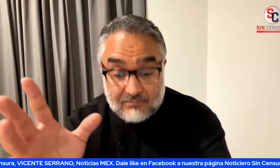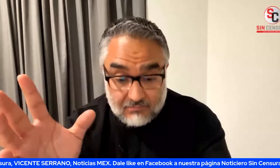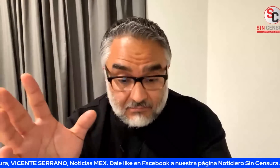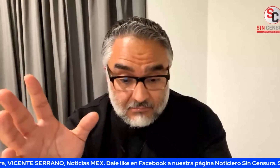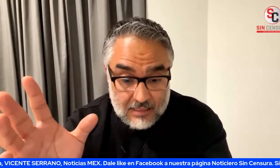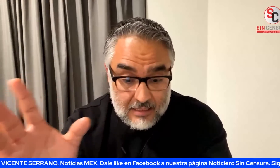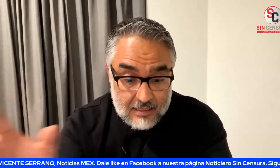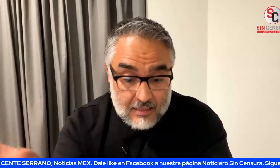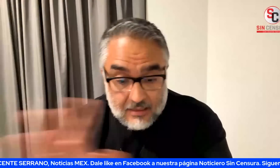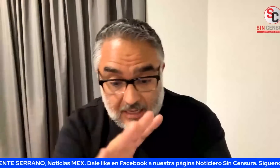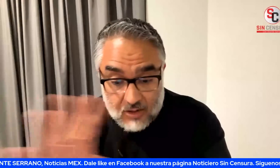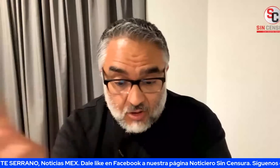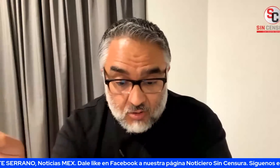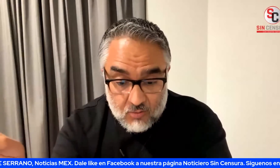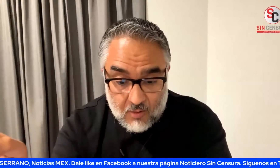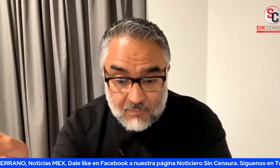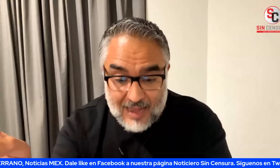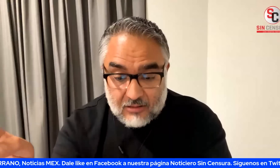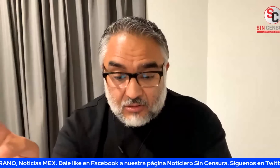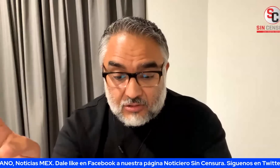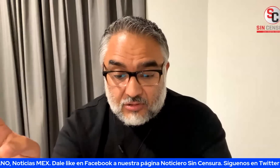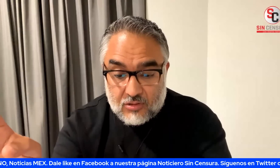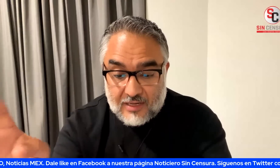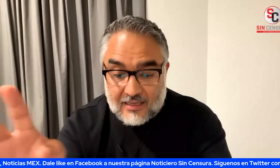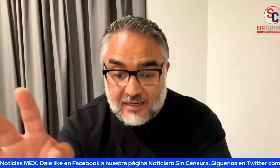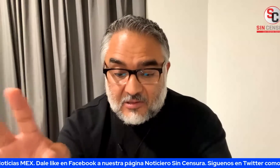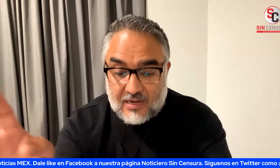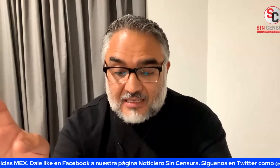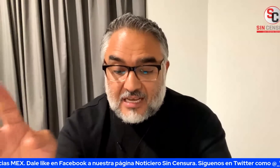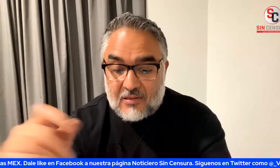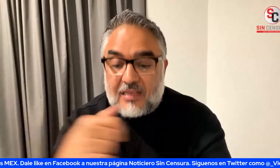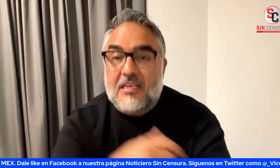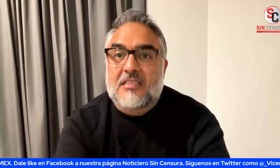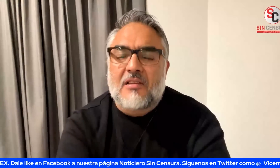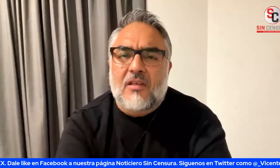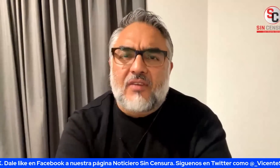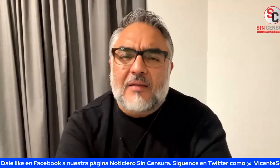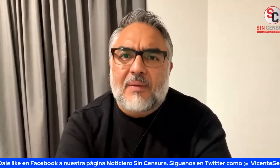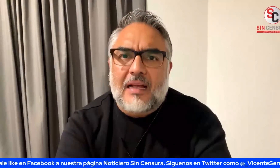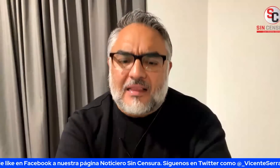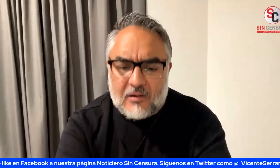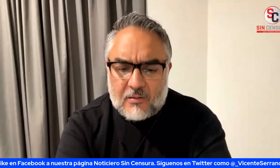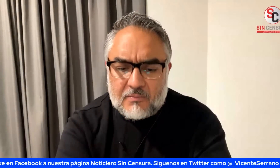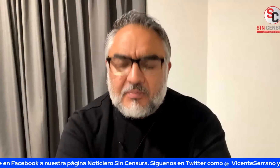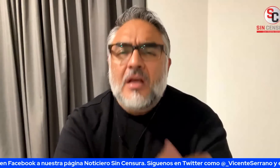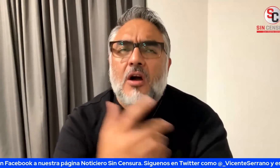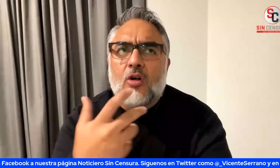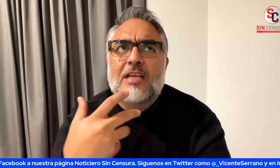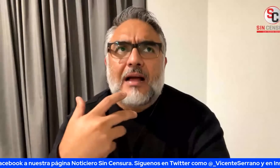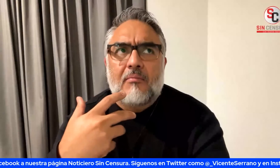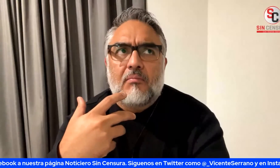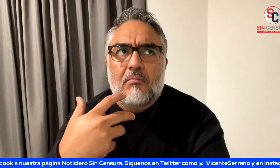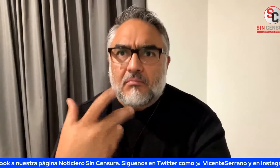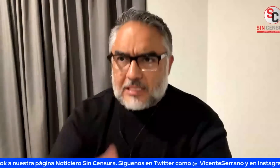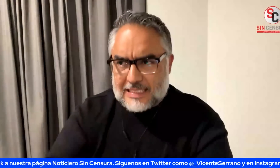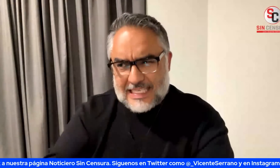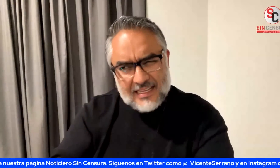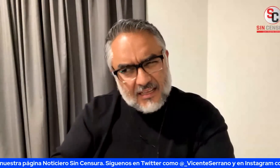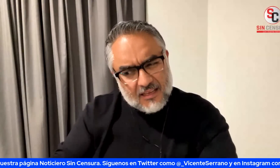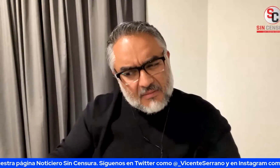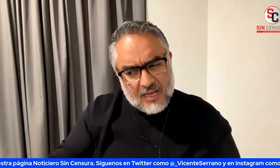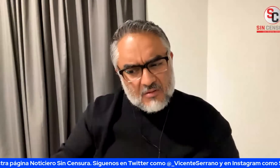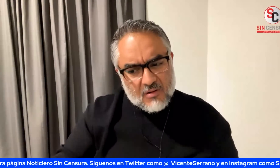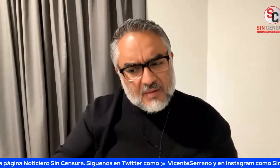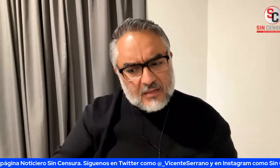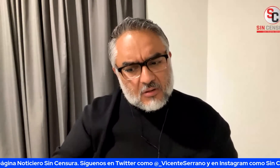el PAN, que no hubo pactos con el crimen organizado en el sexenio de Felipe Calderón. O sea, si